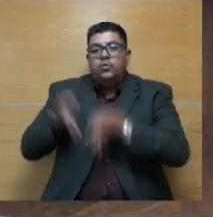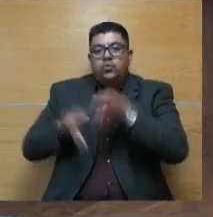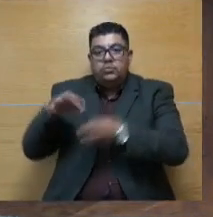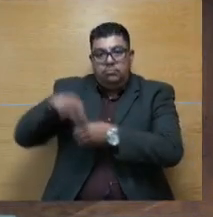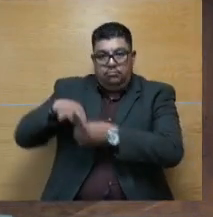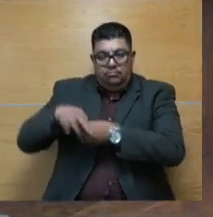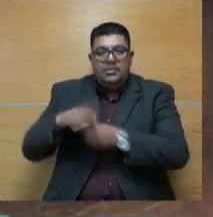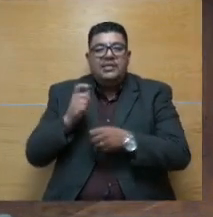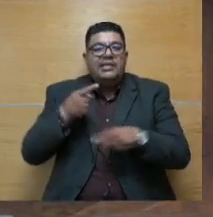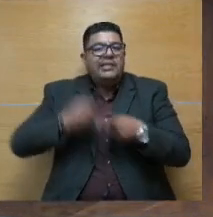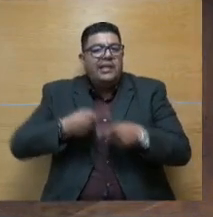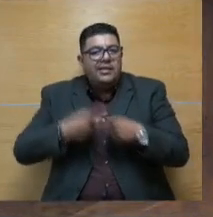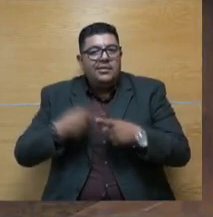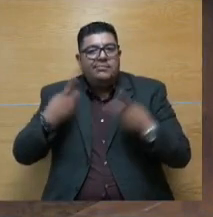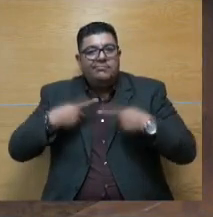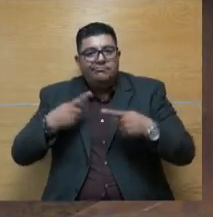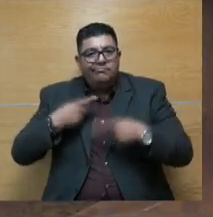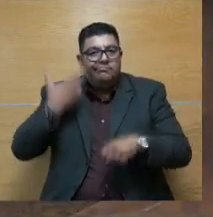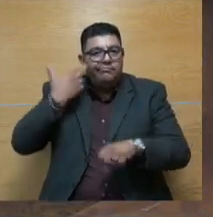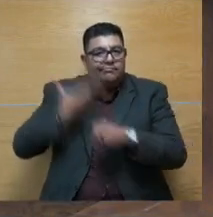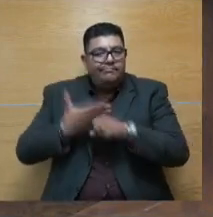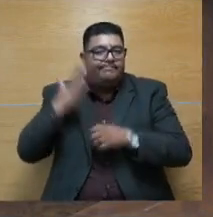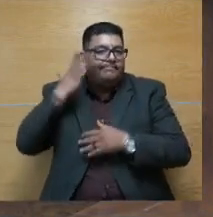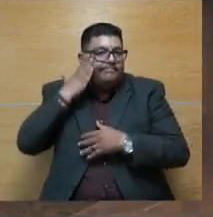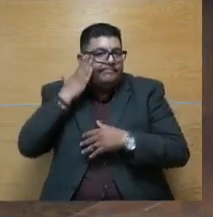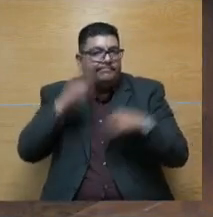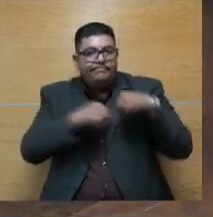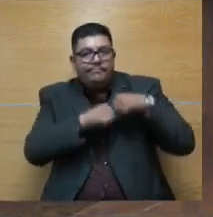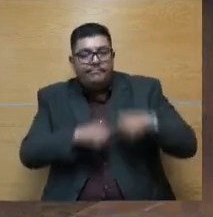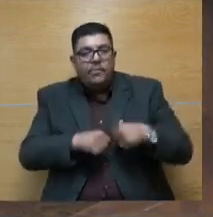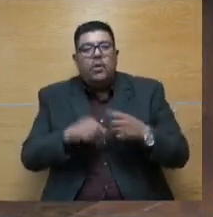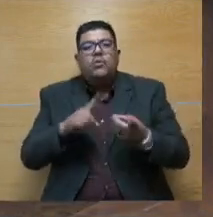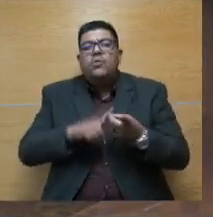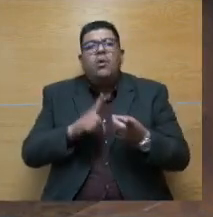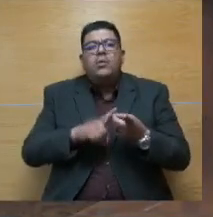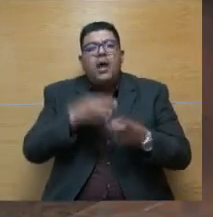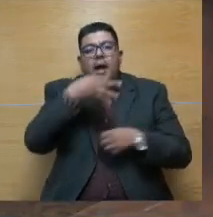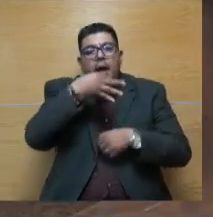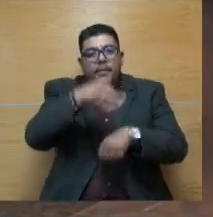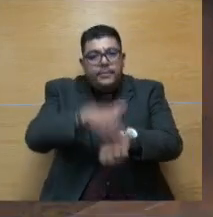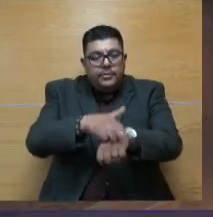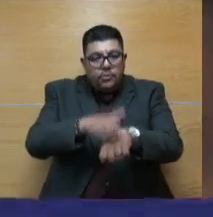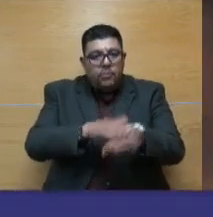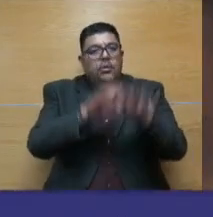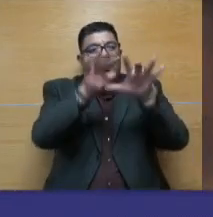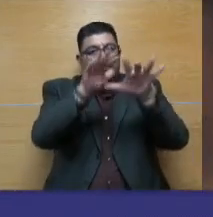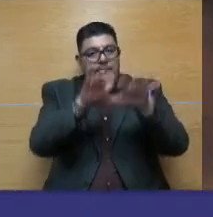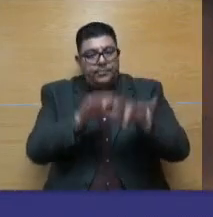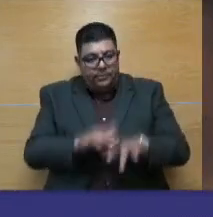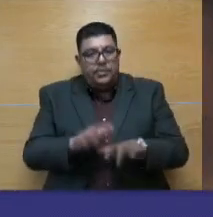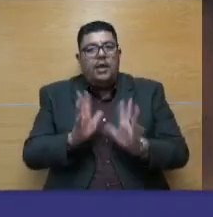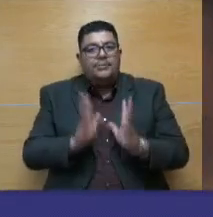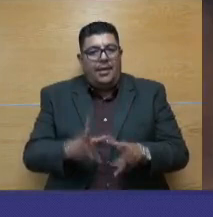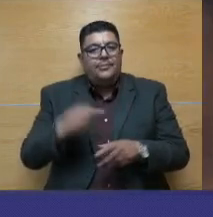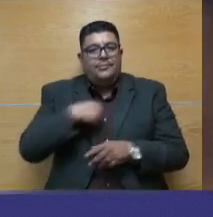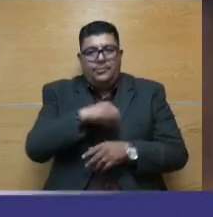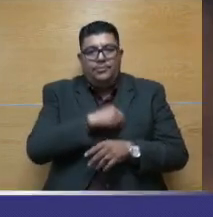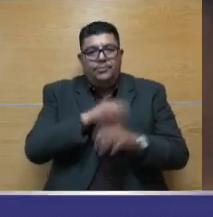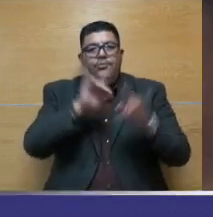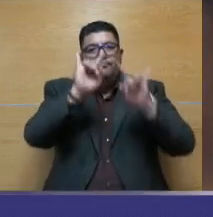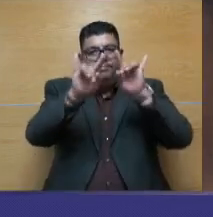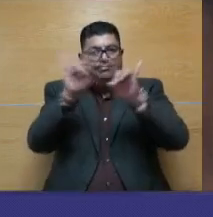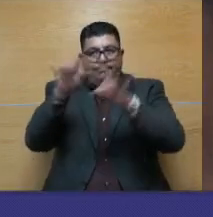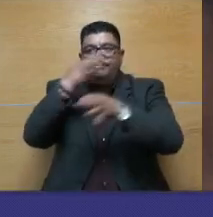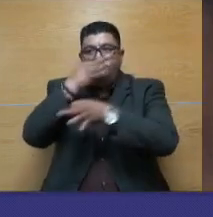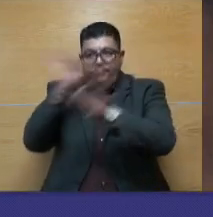las claves de identificación partes actoras y autoridades responsables que se precisan el aviso Público de sesión fijado oportunamente en los estrados de esta sala